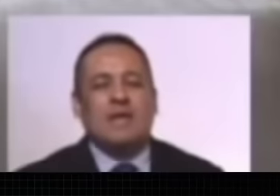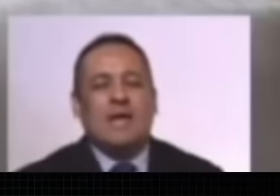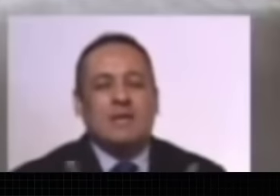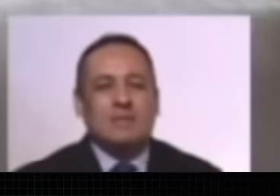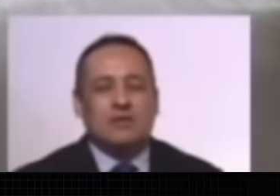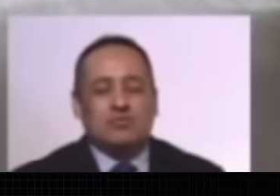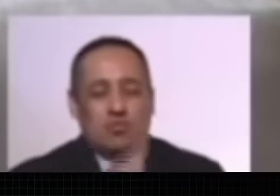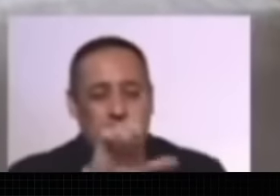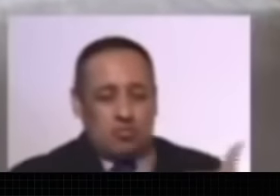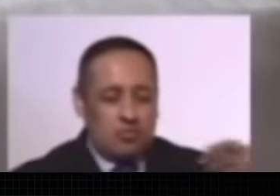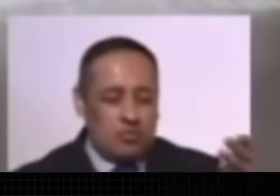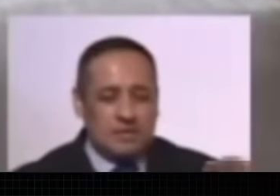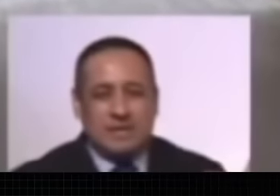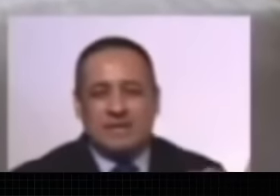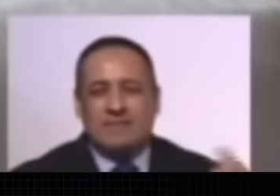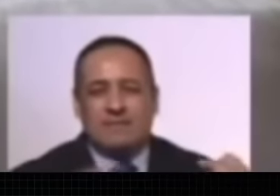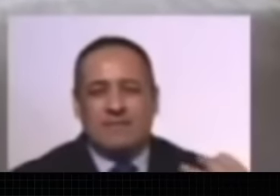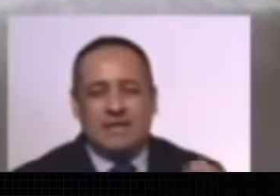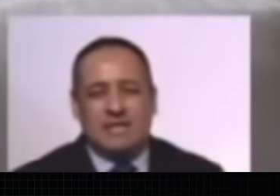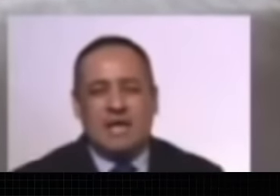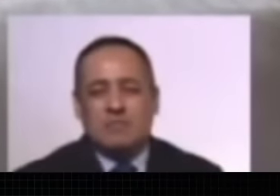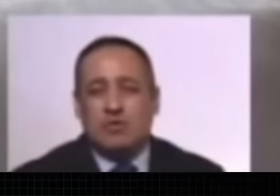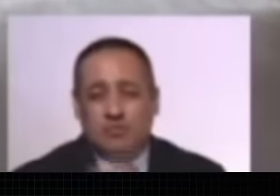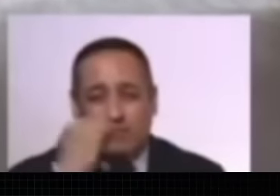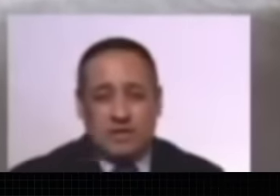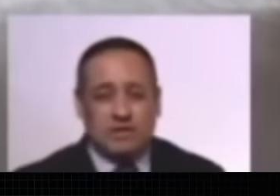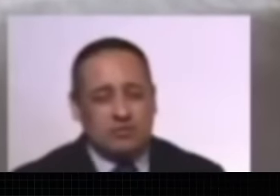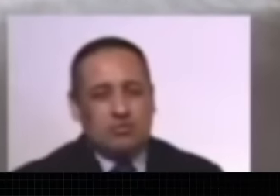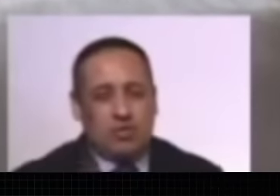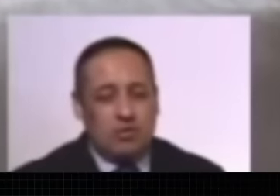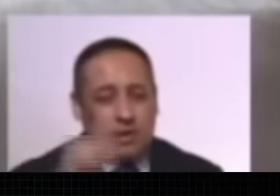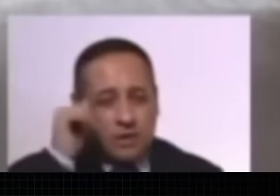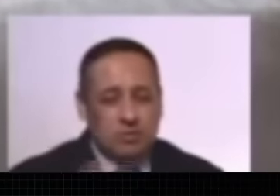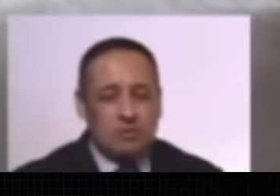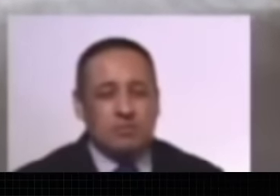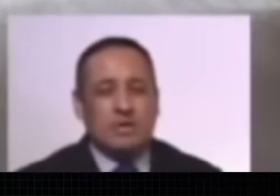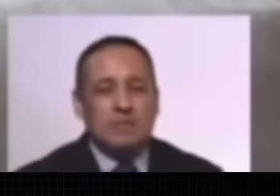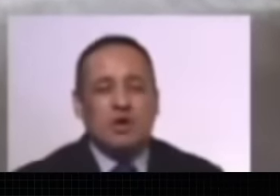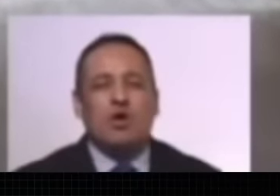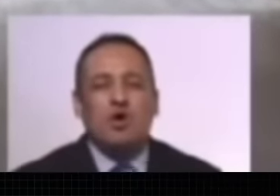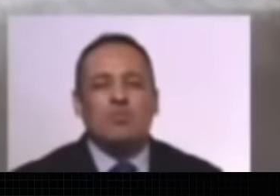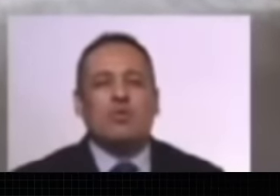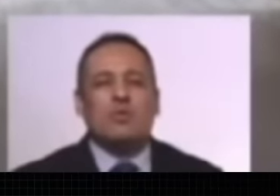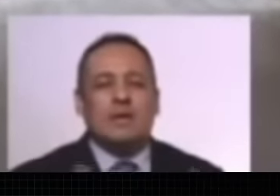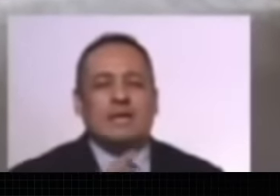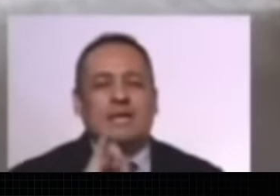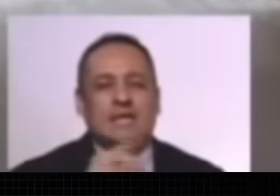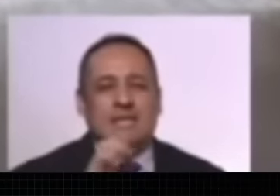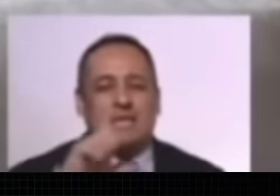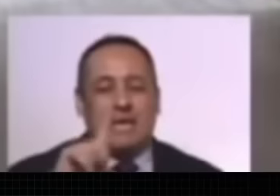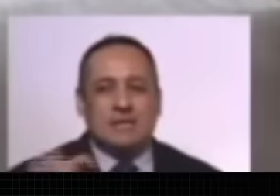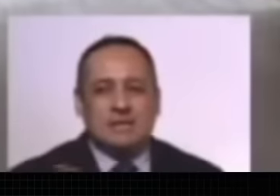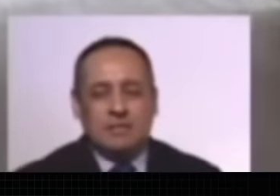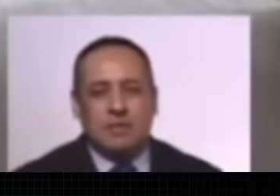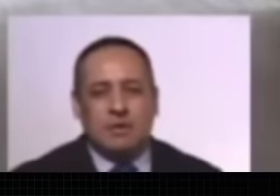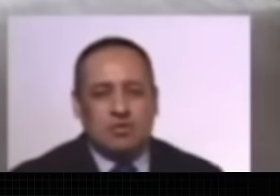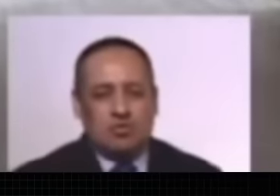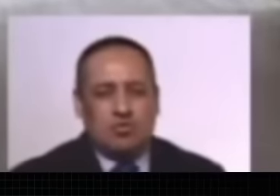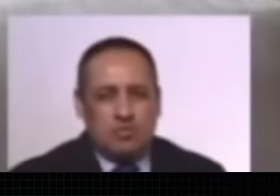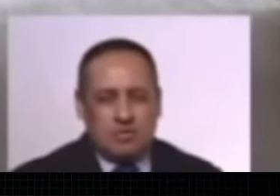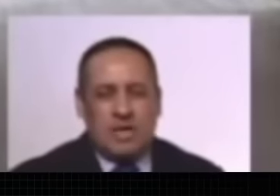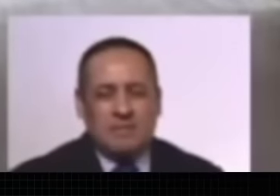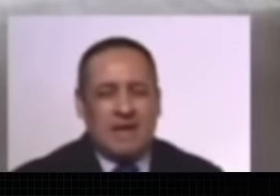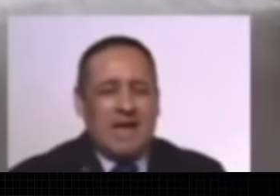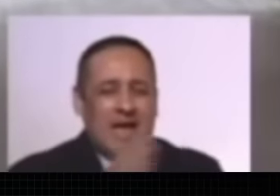de distinguidos amigos no termina ahí. Recordemos cómo IDL, el medio de comunicación caviar